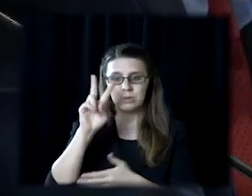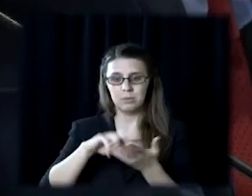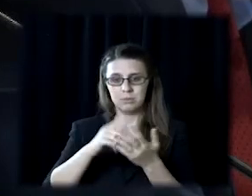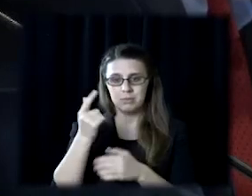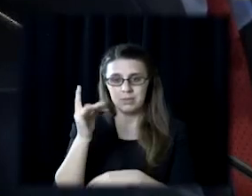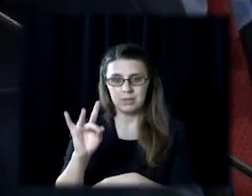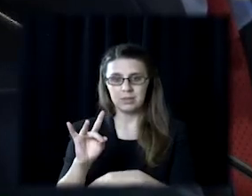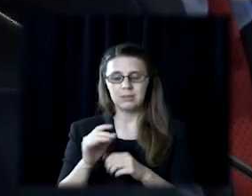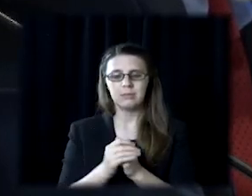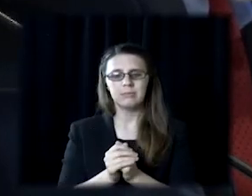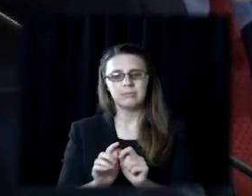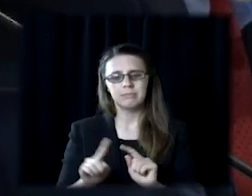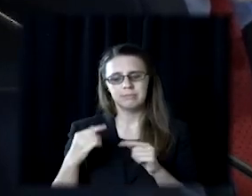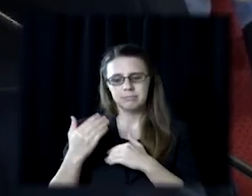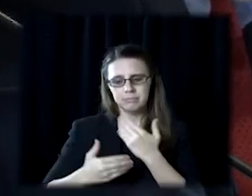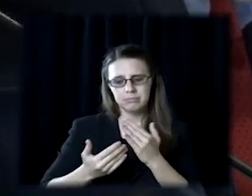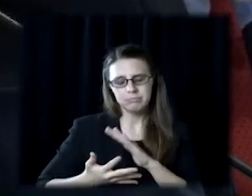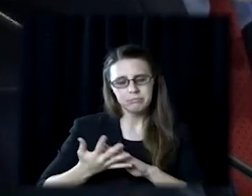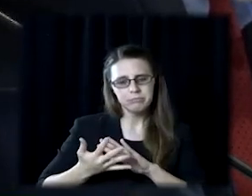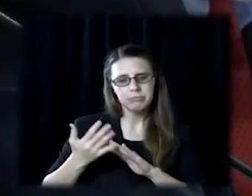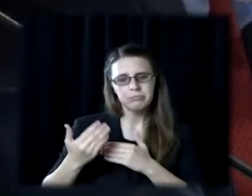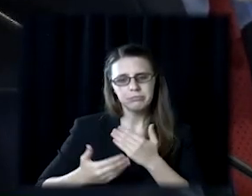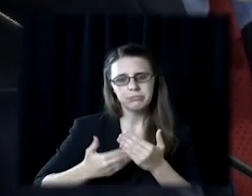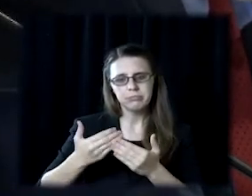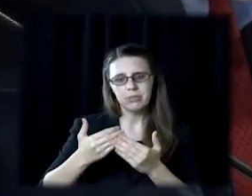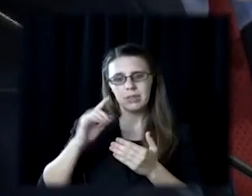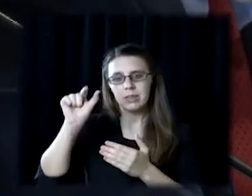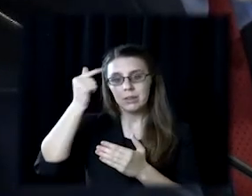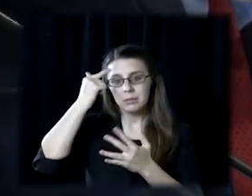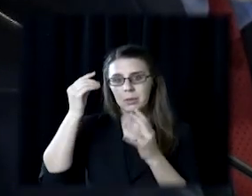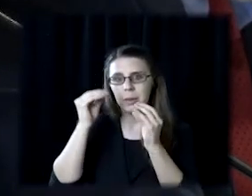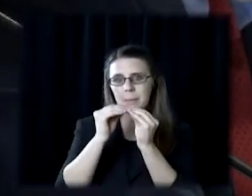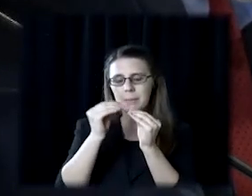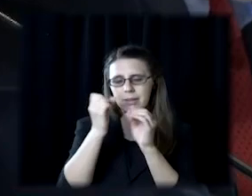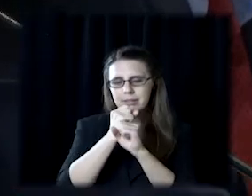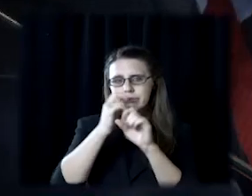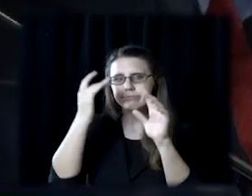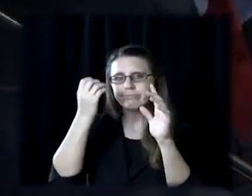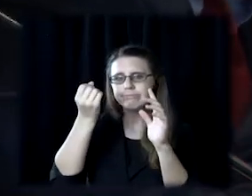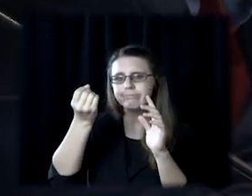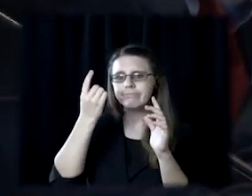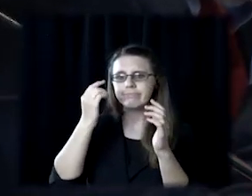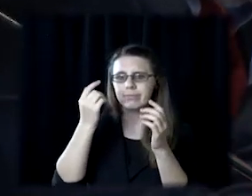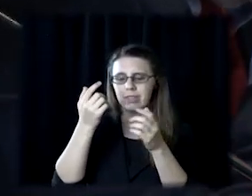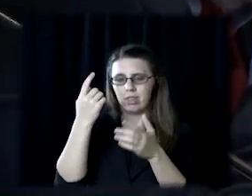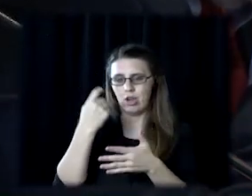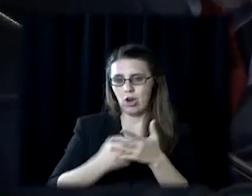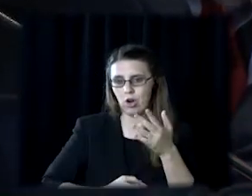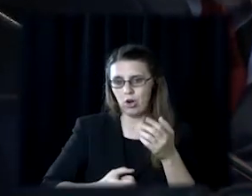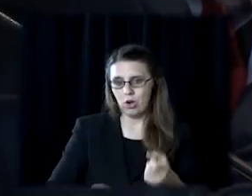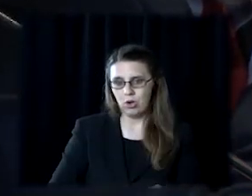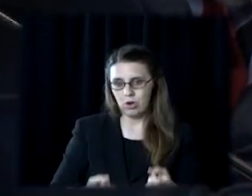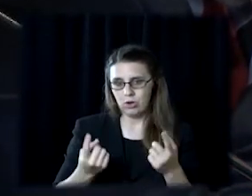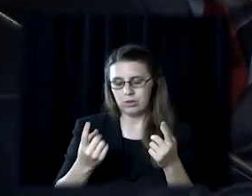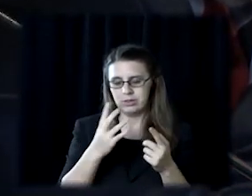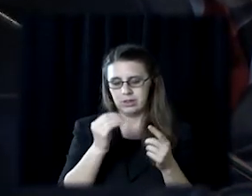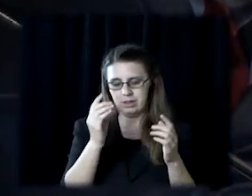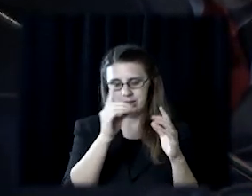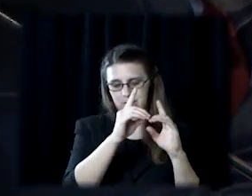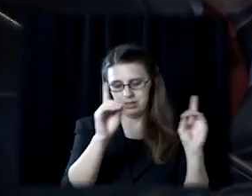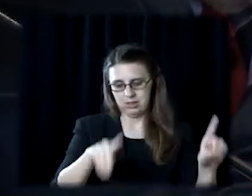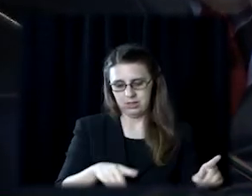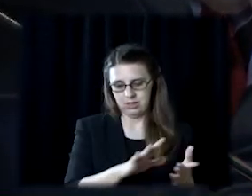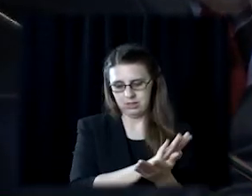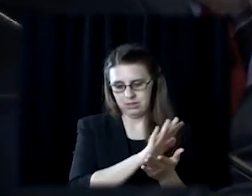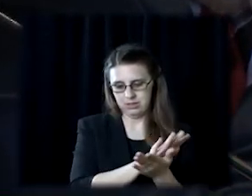proceso de implementación, el gobierno tiene una mejor visión de los costos de la misma y del plazo de implementación que se reflejan en el documento sometido de parte del